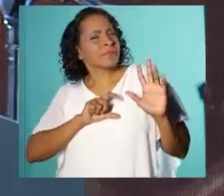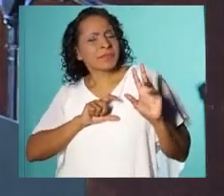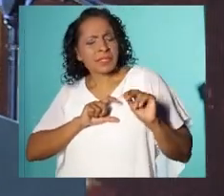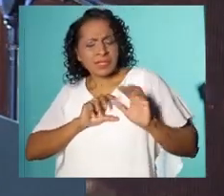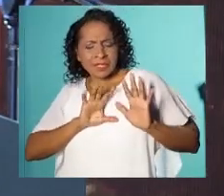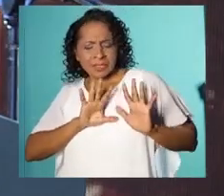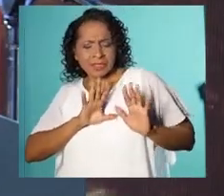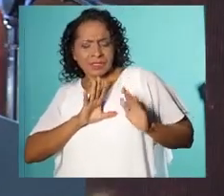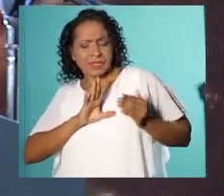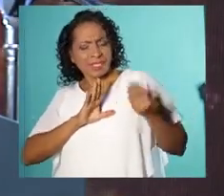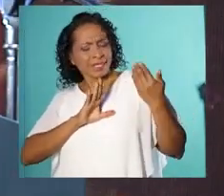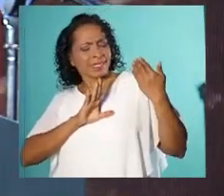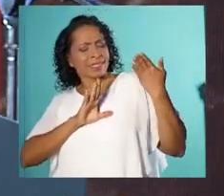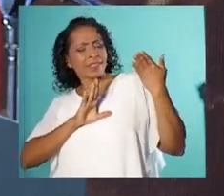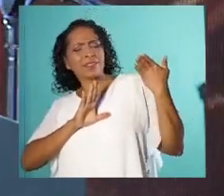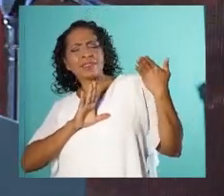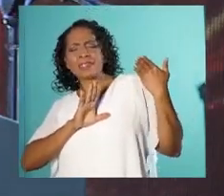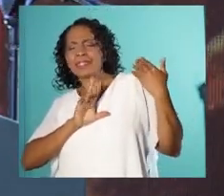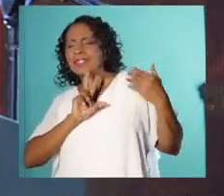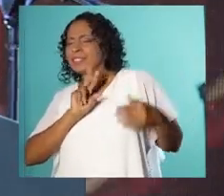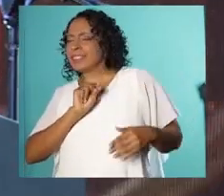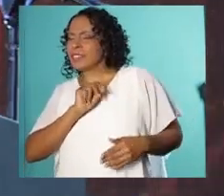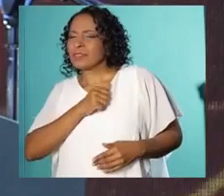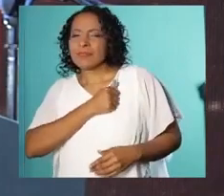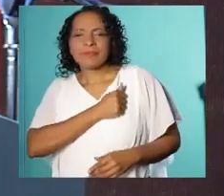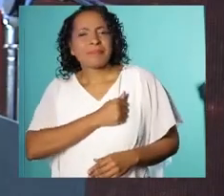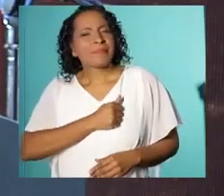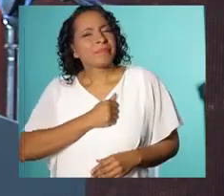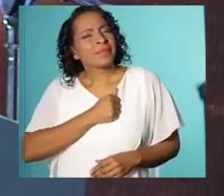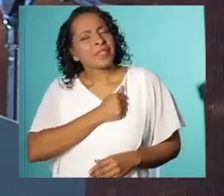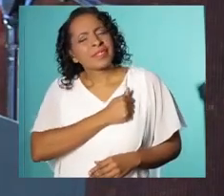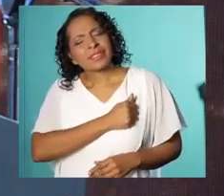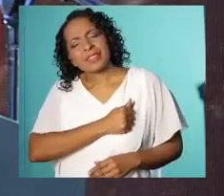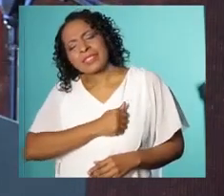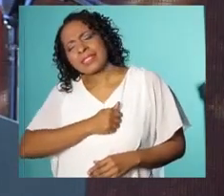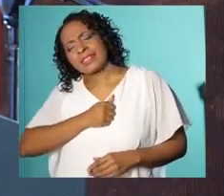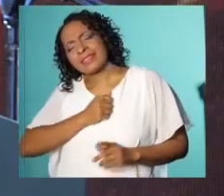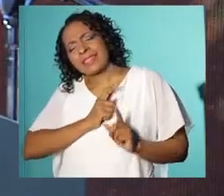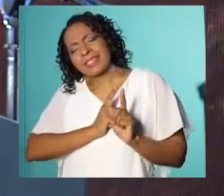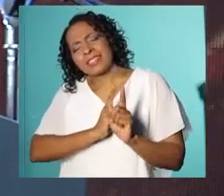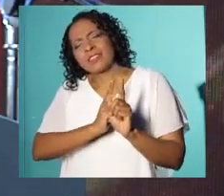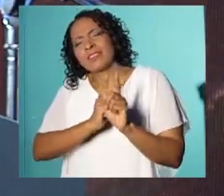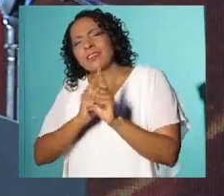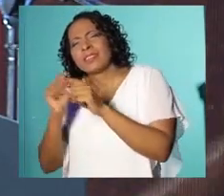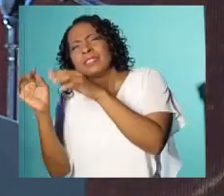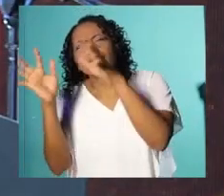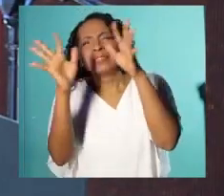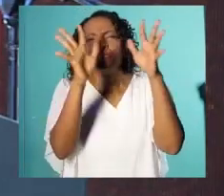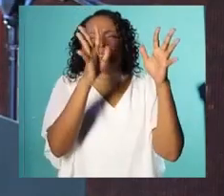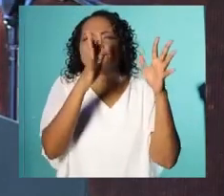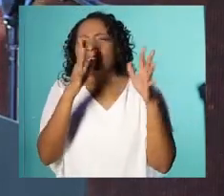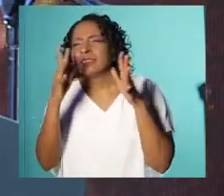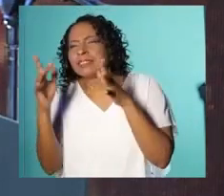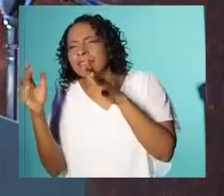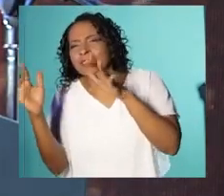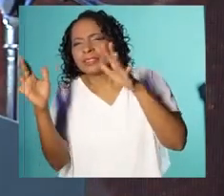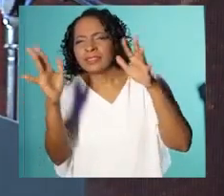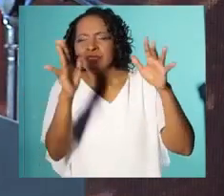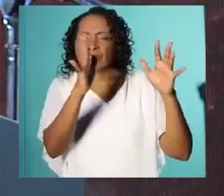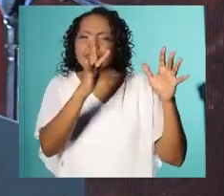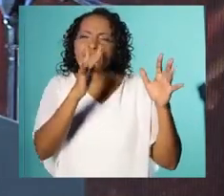1000 km/h, me deja atrás y no perdona. Es como perseguir al viento.